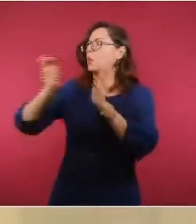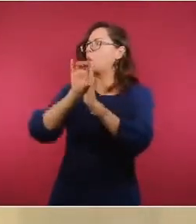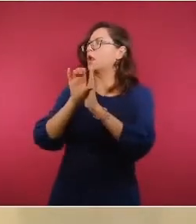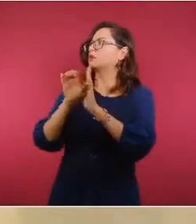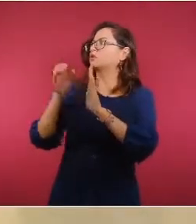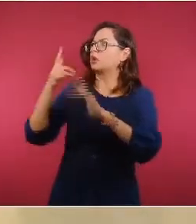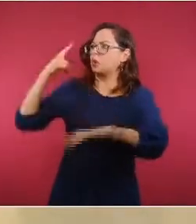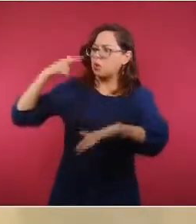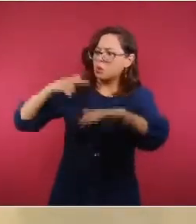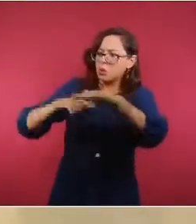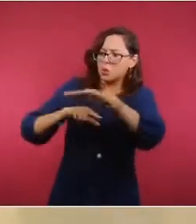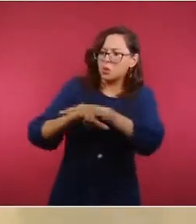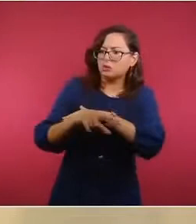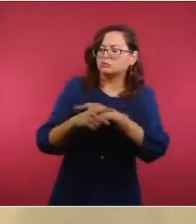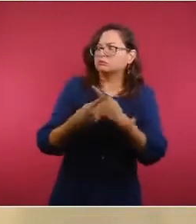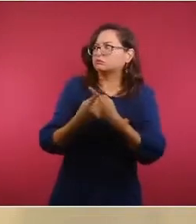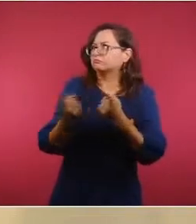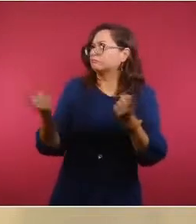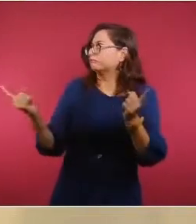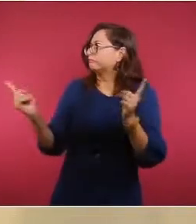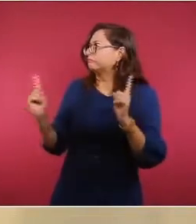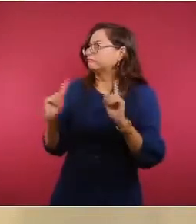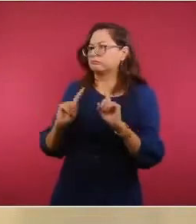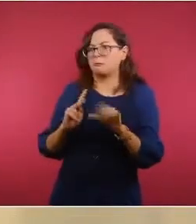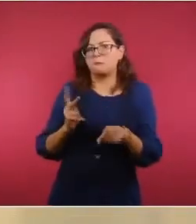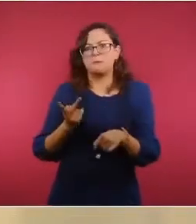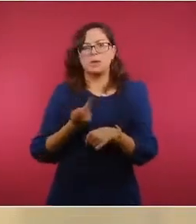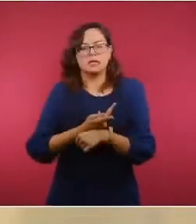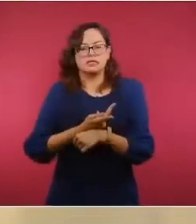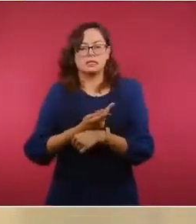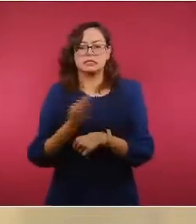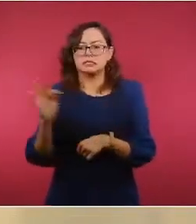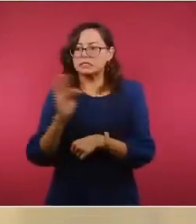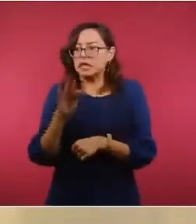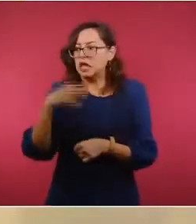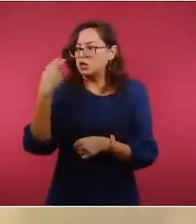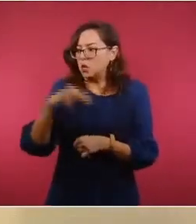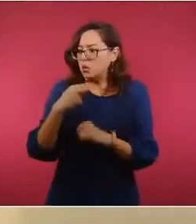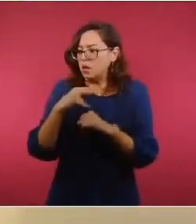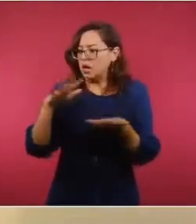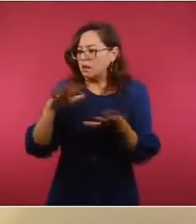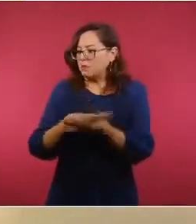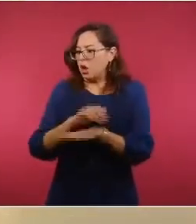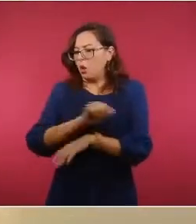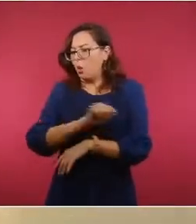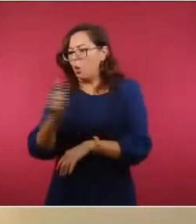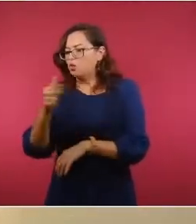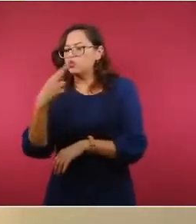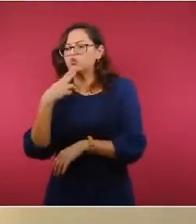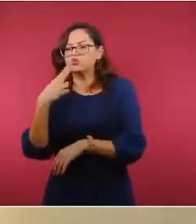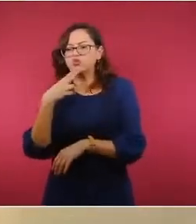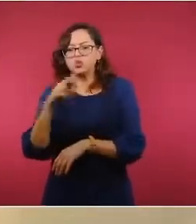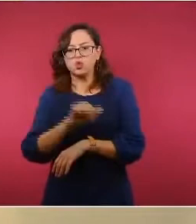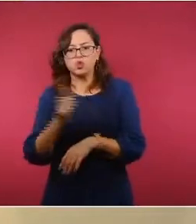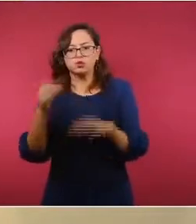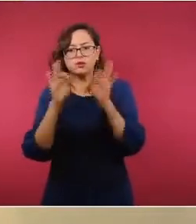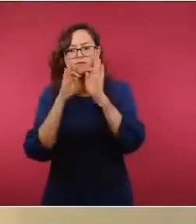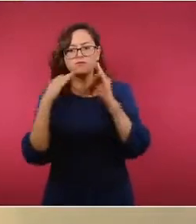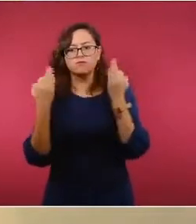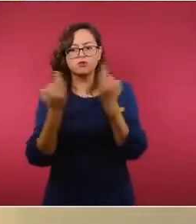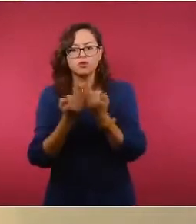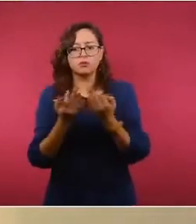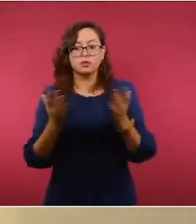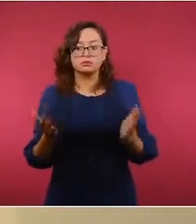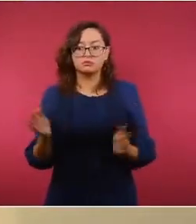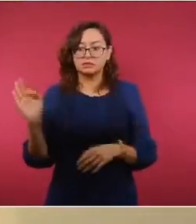se supondría que tendría que cambiar de nombre, tendría que cambiar, por supuesto, de uso. Usted había comentado, por ejemplo, de la